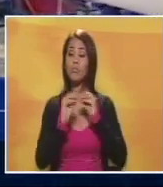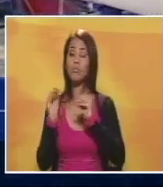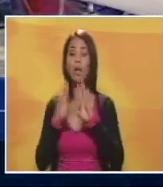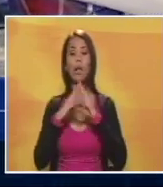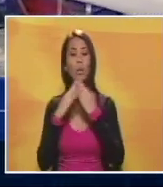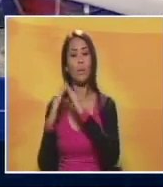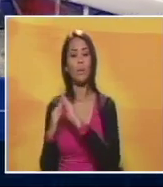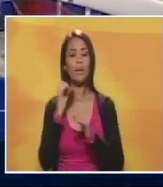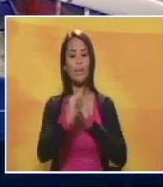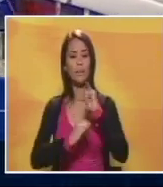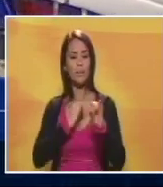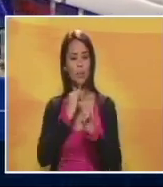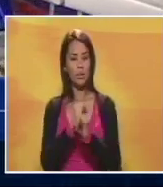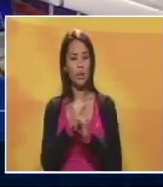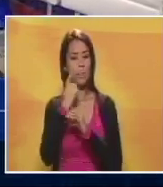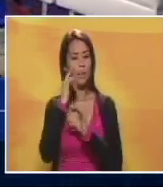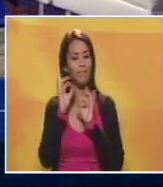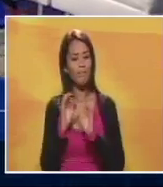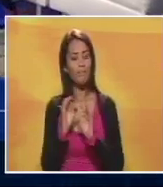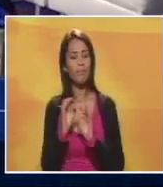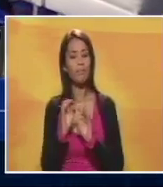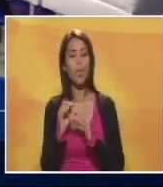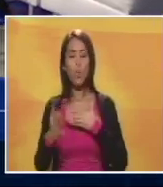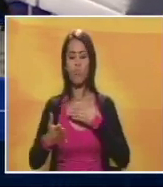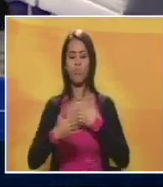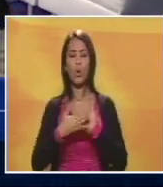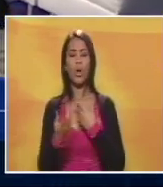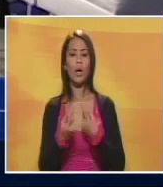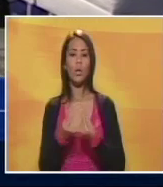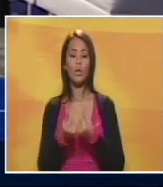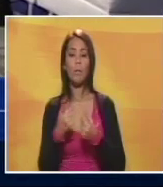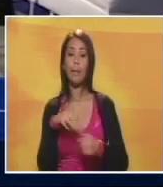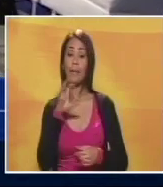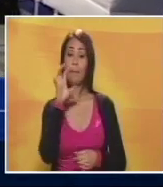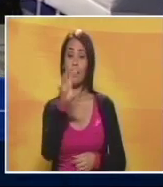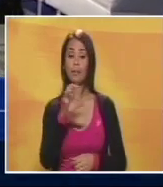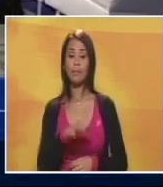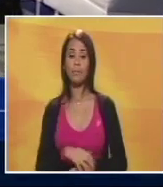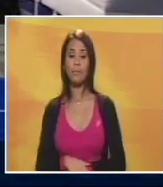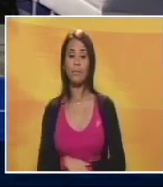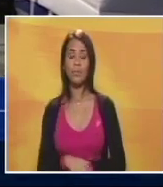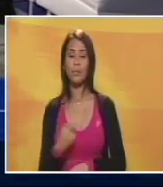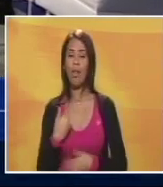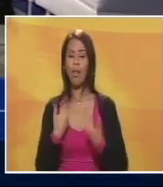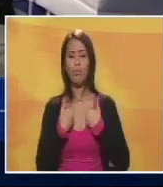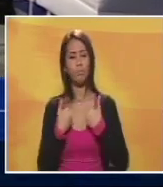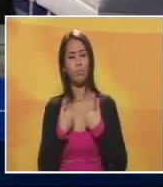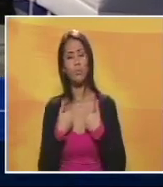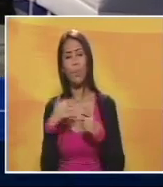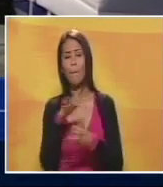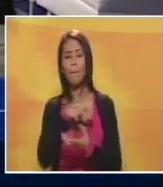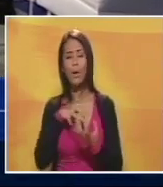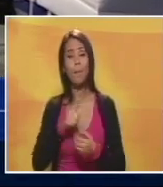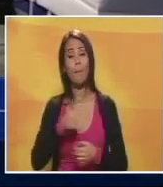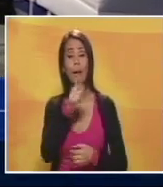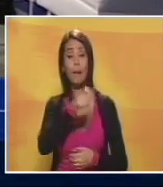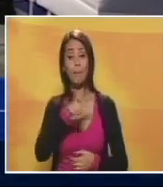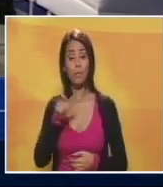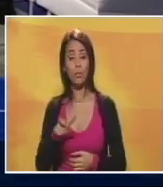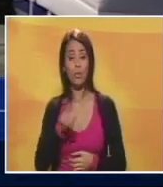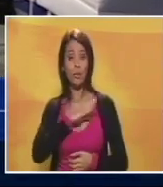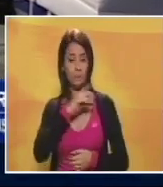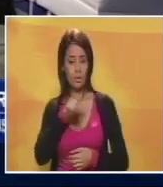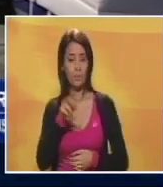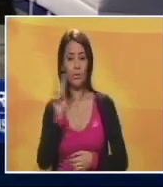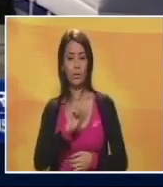comunidad internacional para que cese lo que considera un bloqueo económico contra el país, alegando el daño más grande lo sufren los ciudadanos